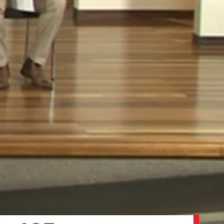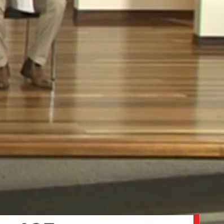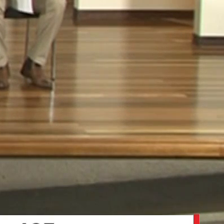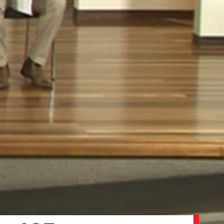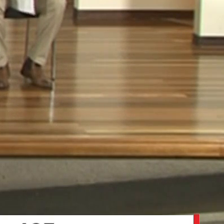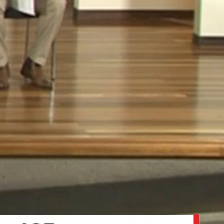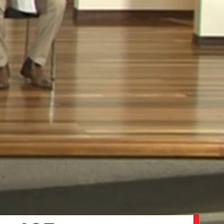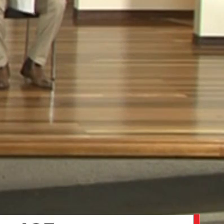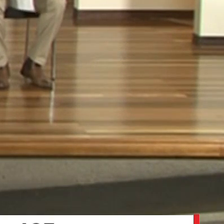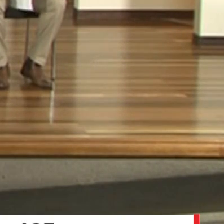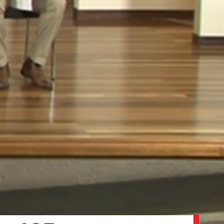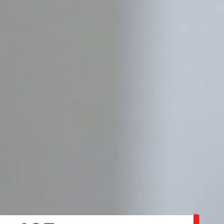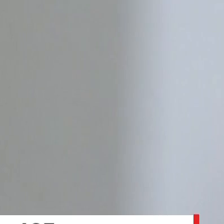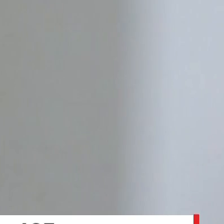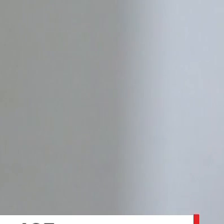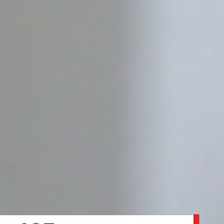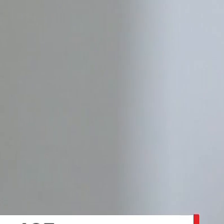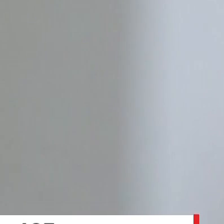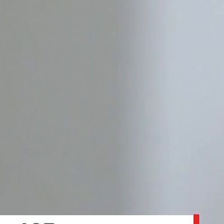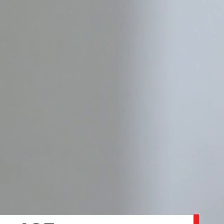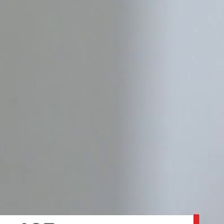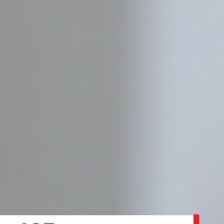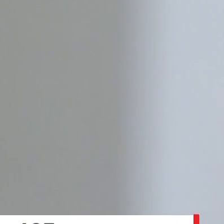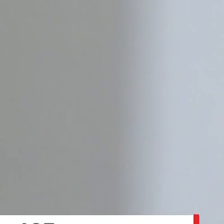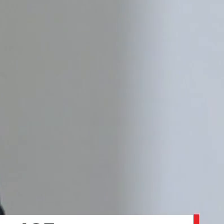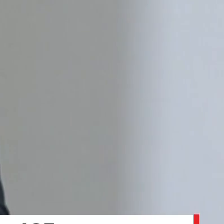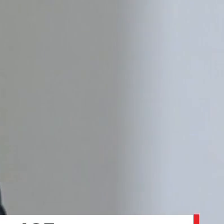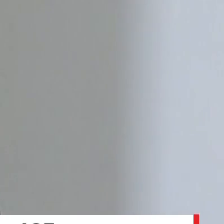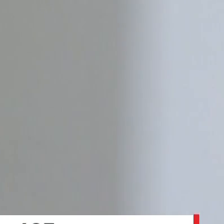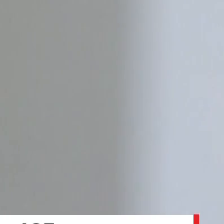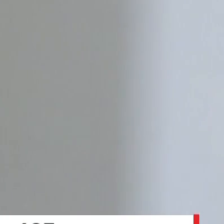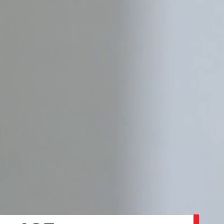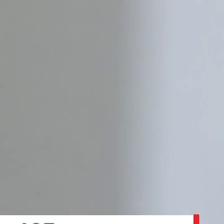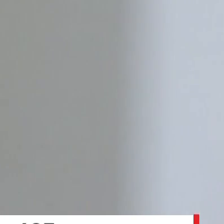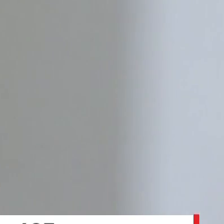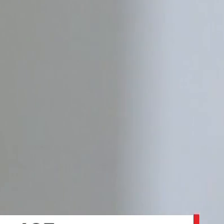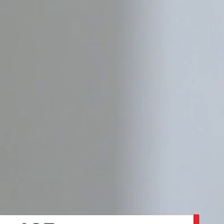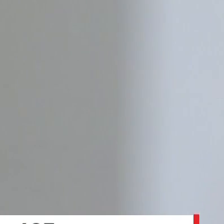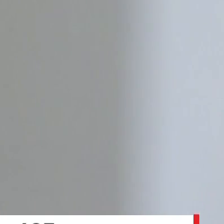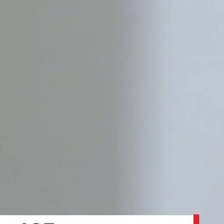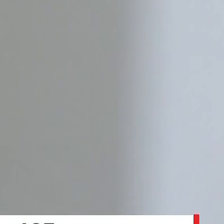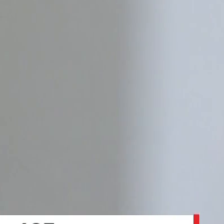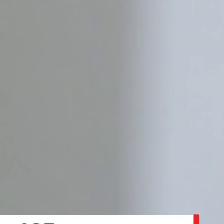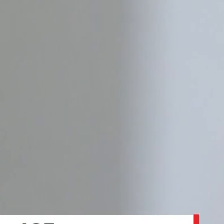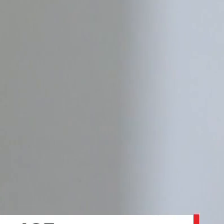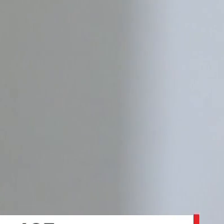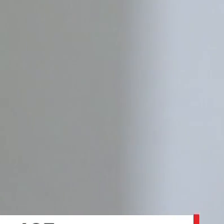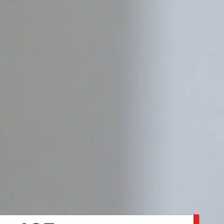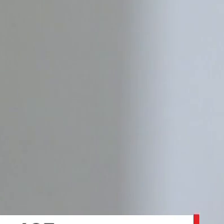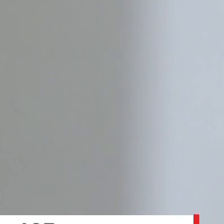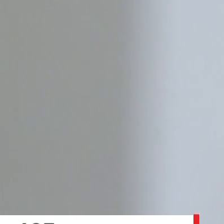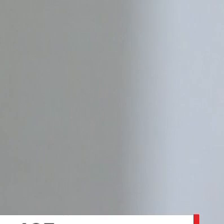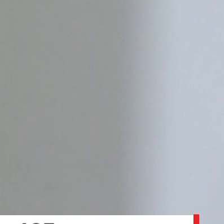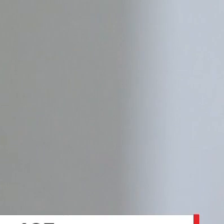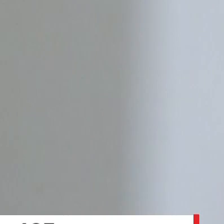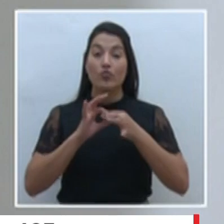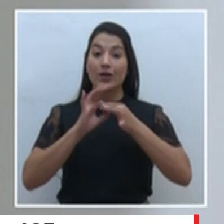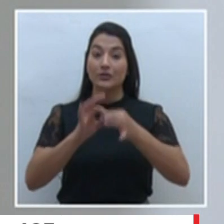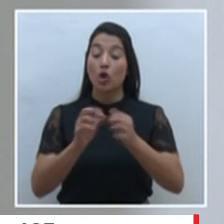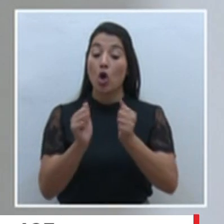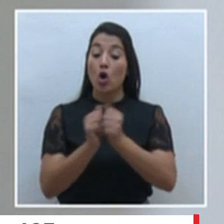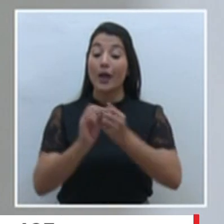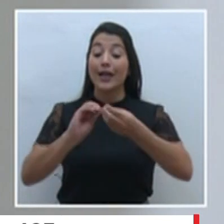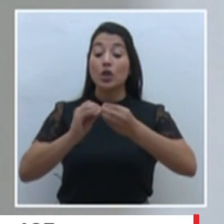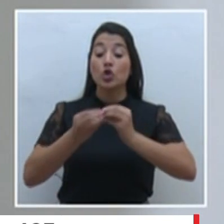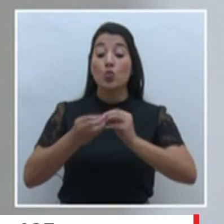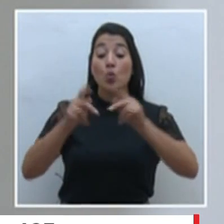Sí, con respecto al aumento de casos que se ha reportado últimamente, lo cierto es que